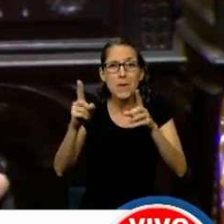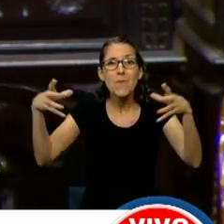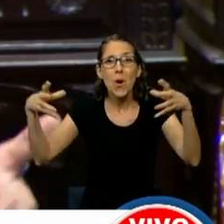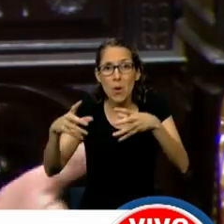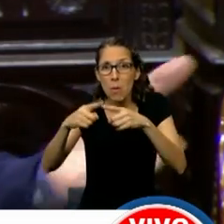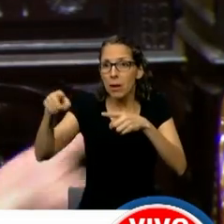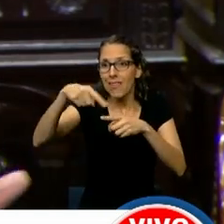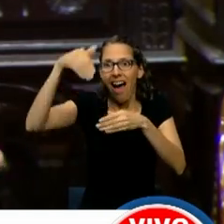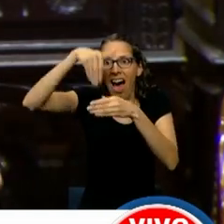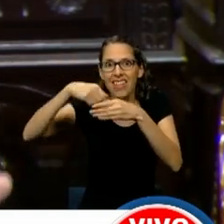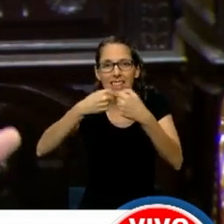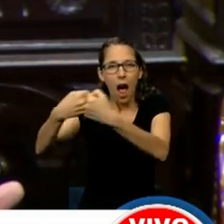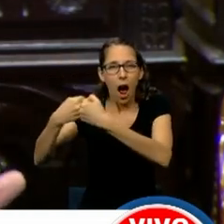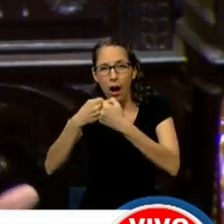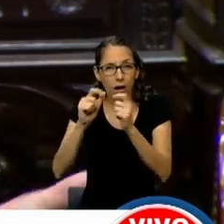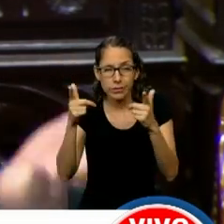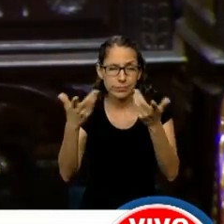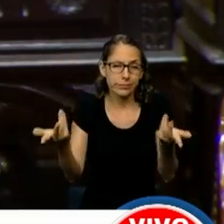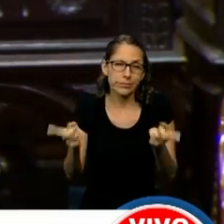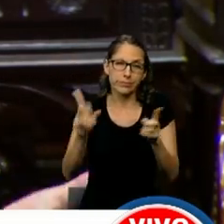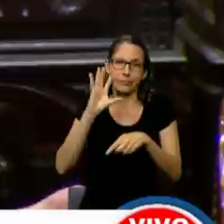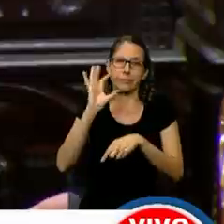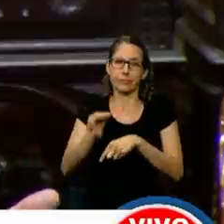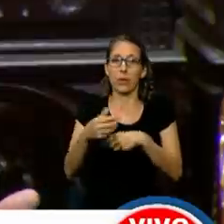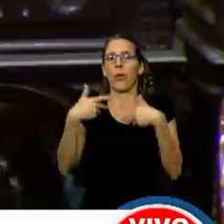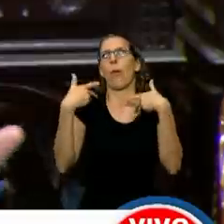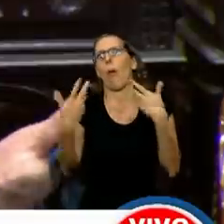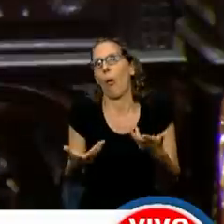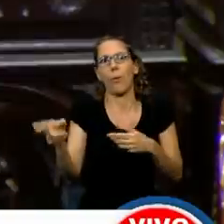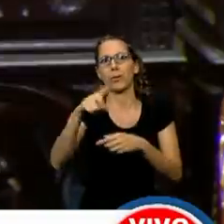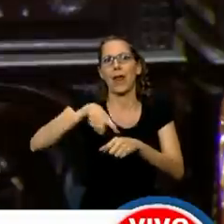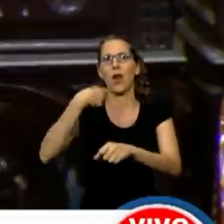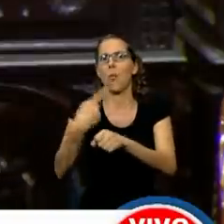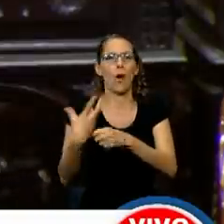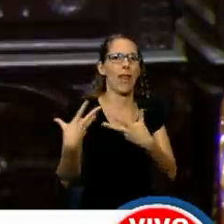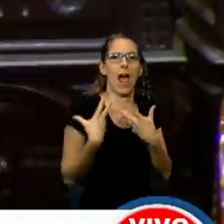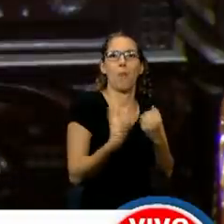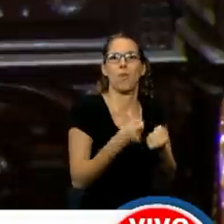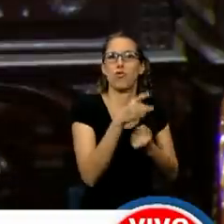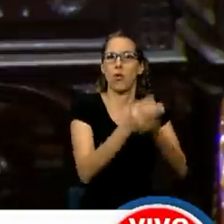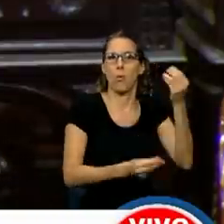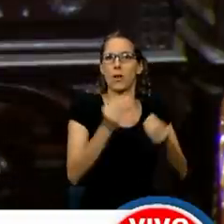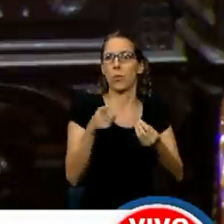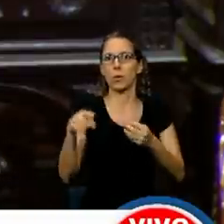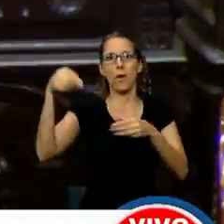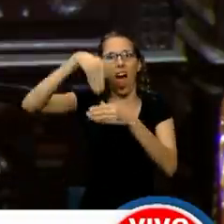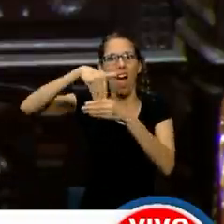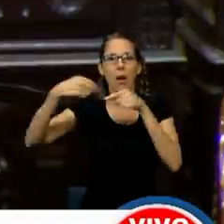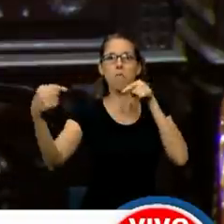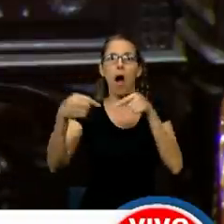entonces menos se van a poner de acuerdo en querer acompañar a esto que necesita el gobierno